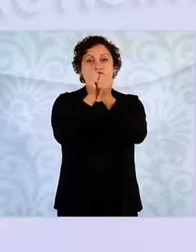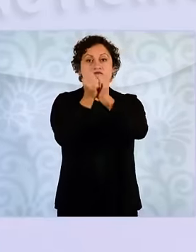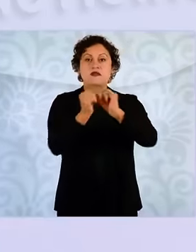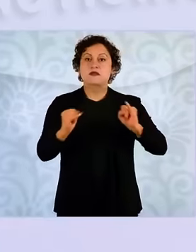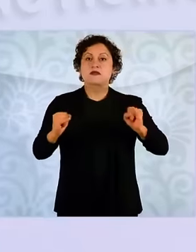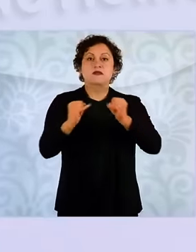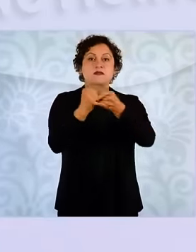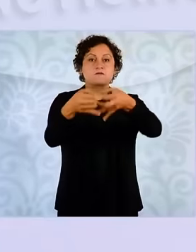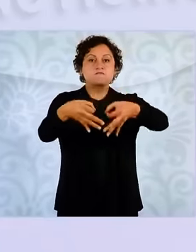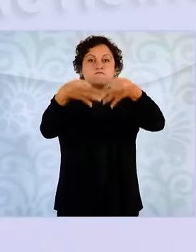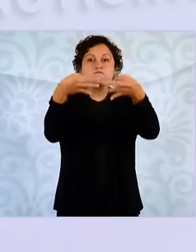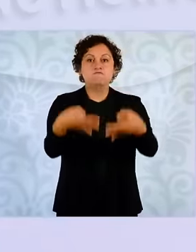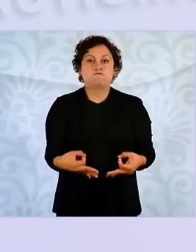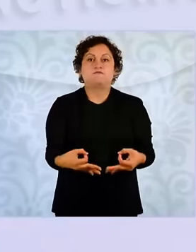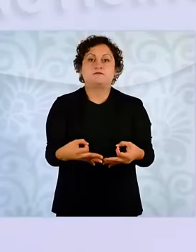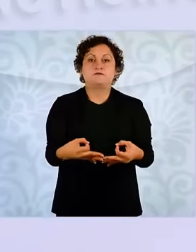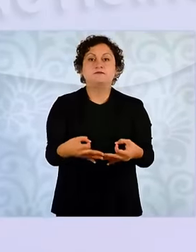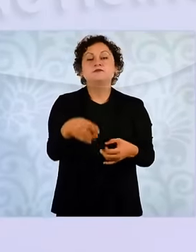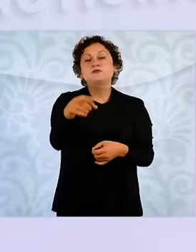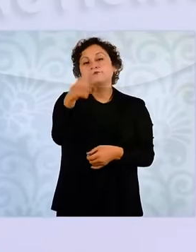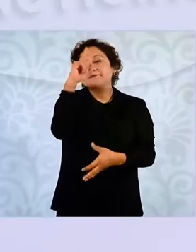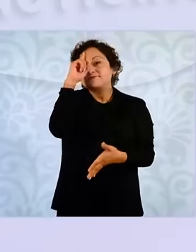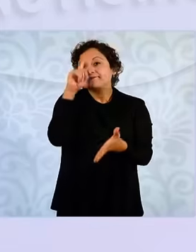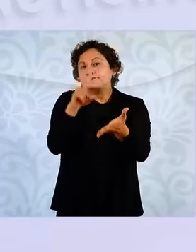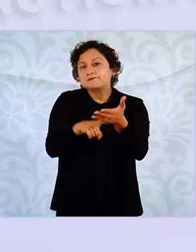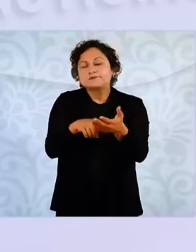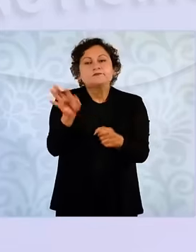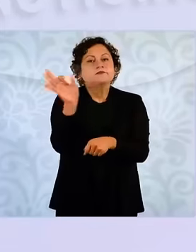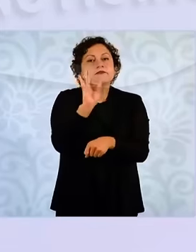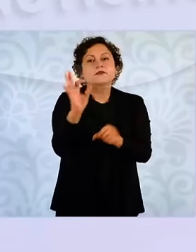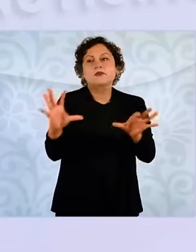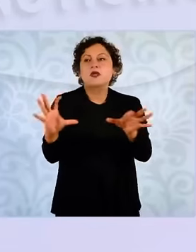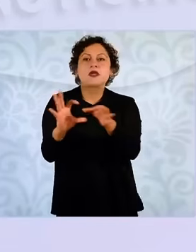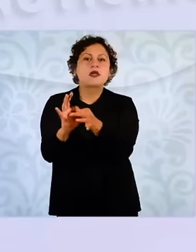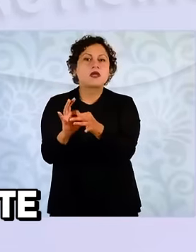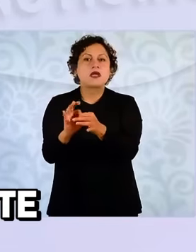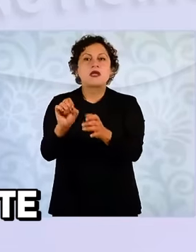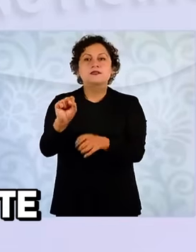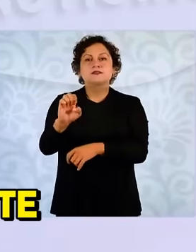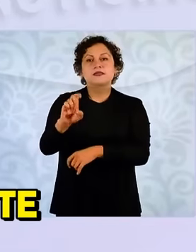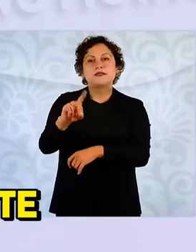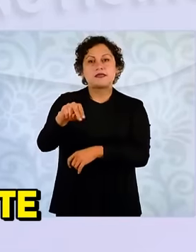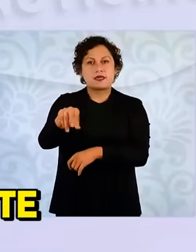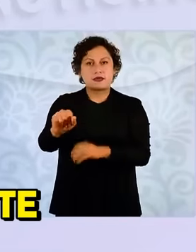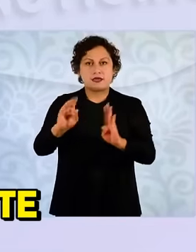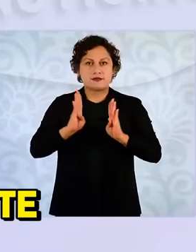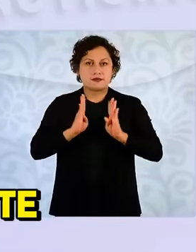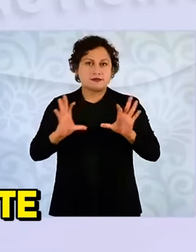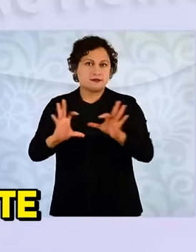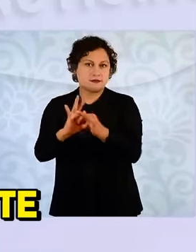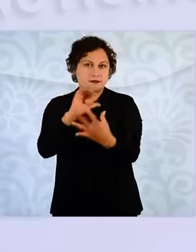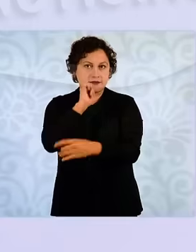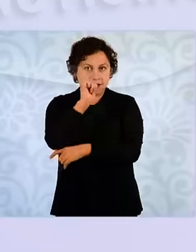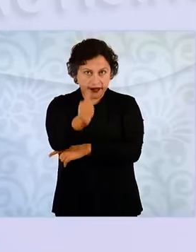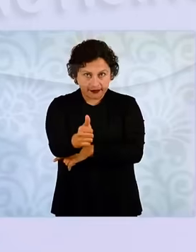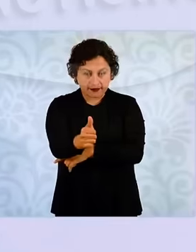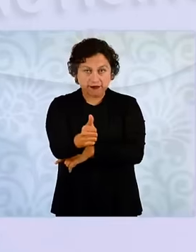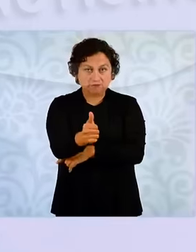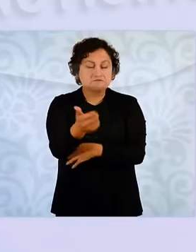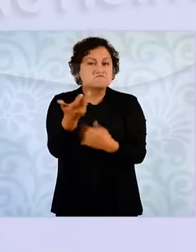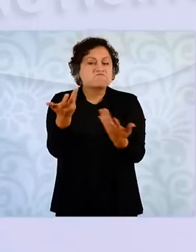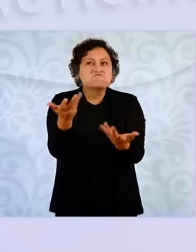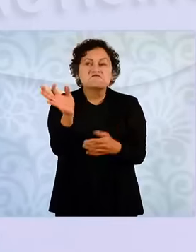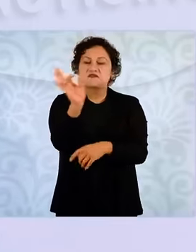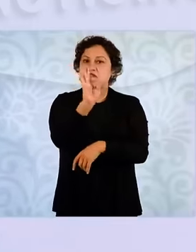Si no hubiera quedado en la Secretaría de la Defensa Nacional y hubiera quedado en manos exclusivamente de